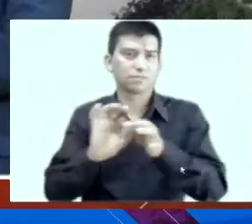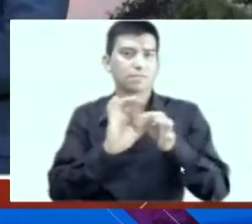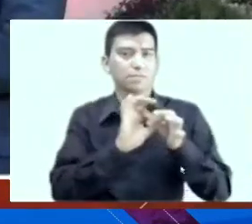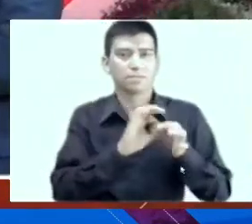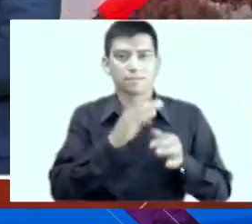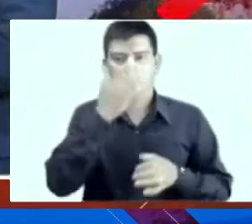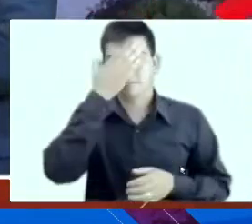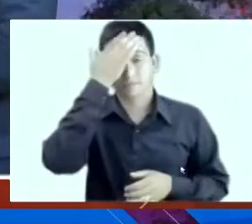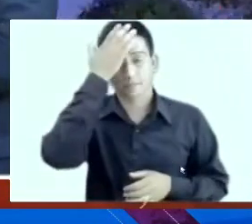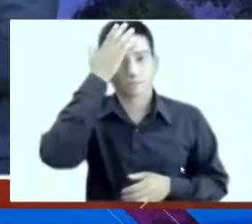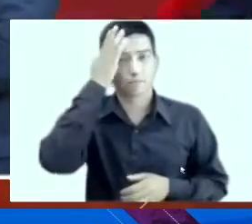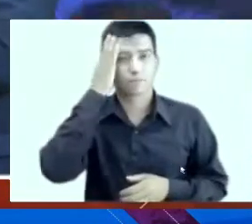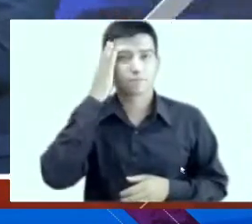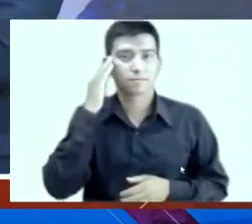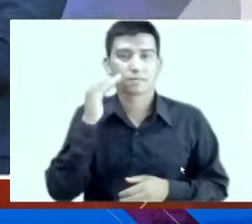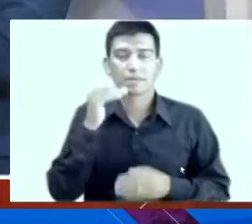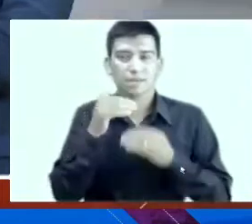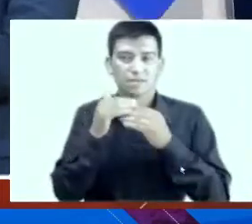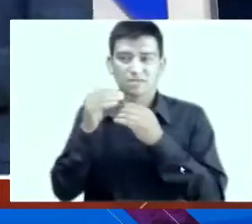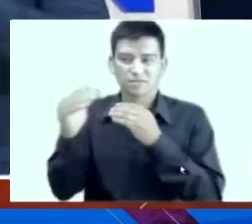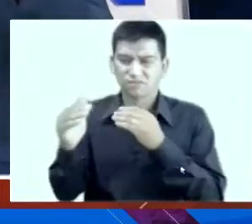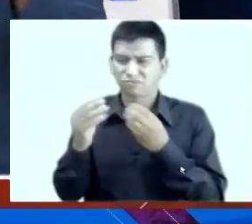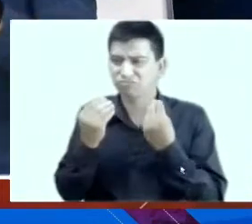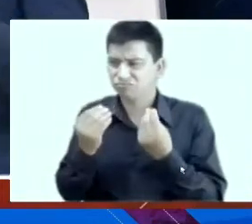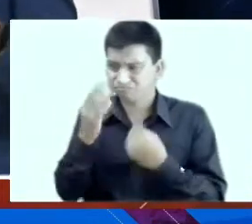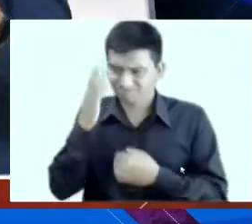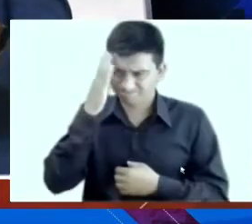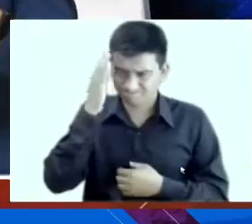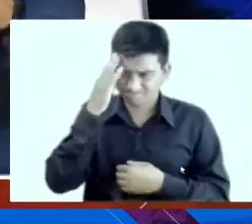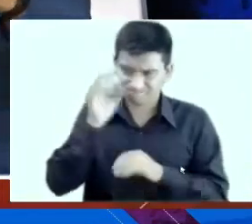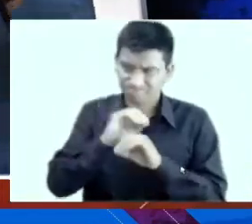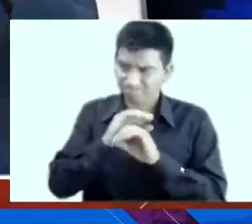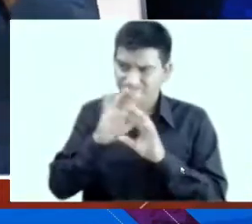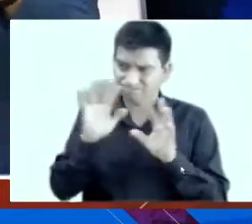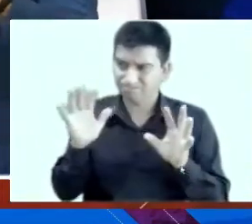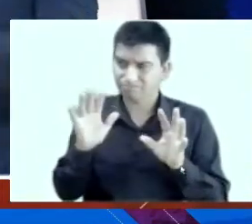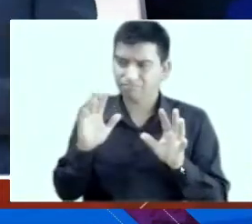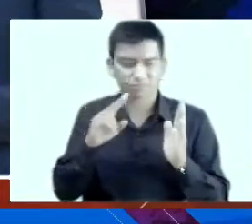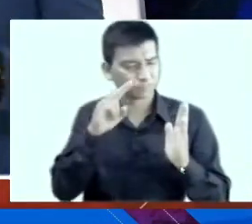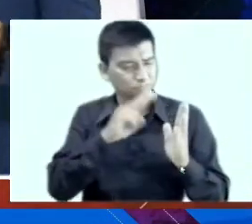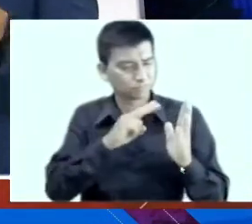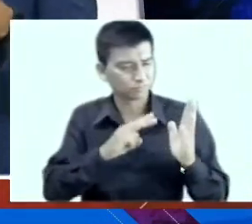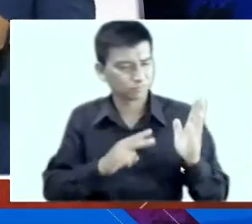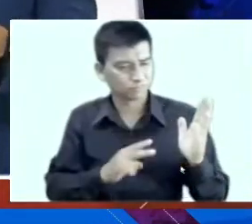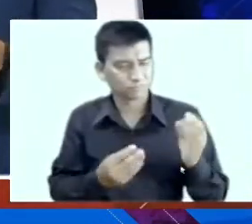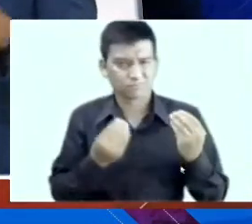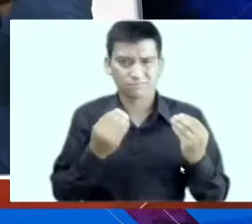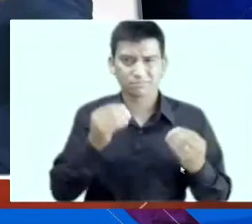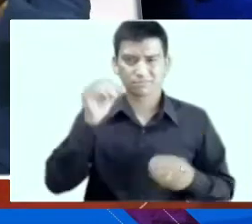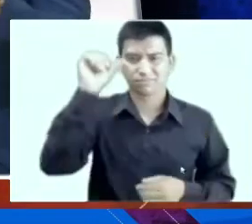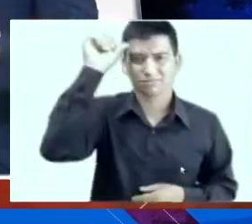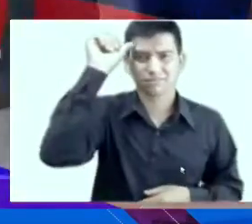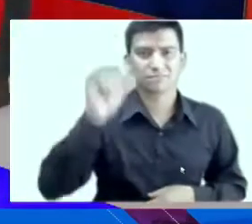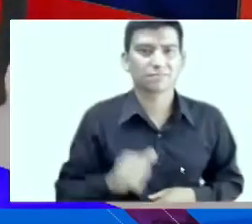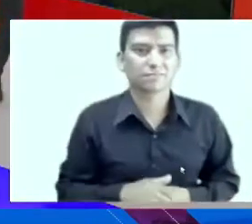así el fondo de la cuestión para entender ya después lo último, ¿verdad? Que leemos en noticias y que nos quejamos que el combustible está muy caro. Pero bueno, Nagen,